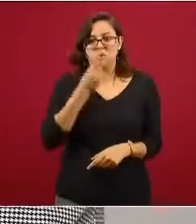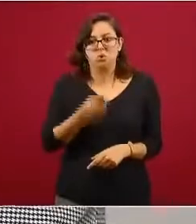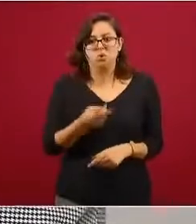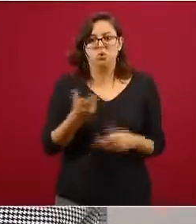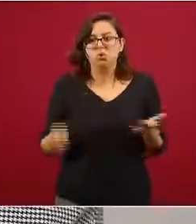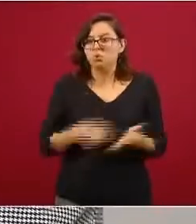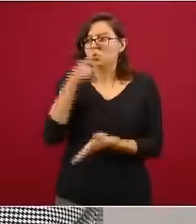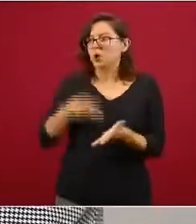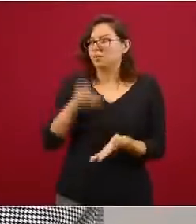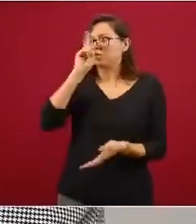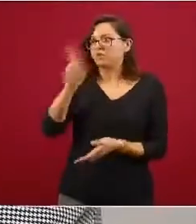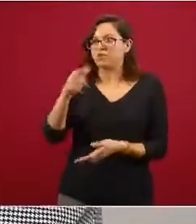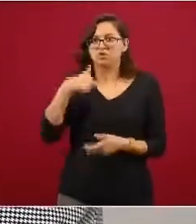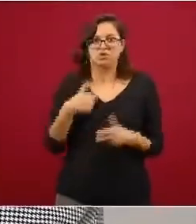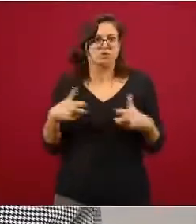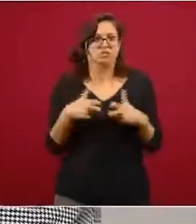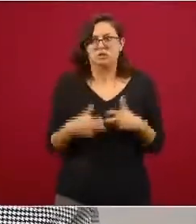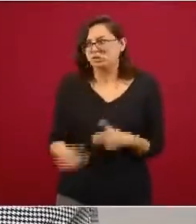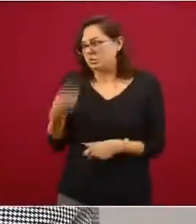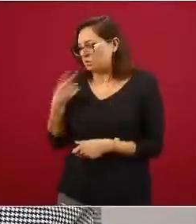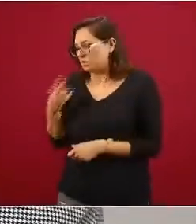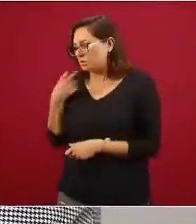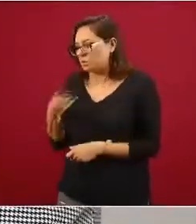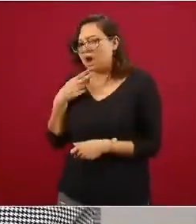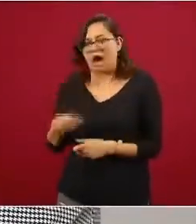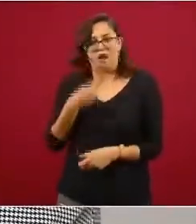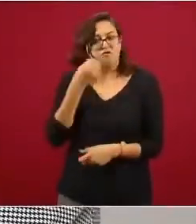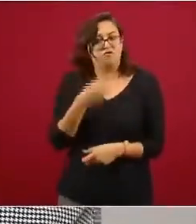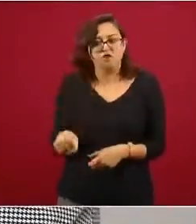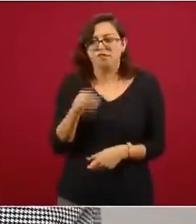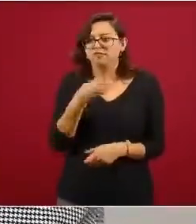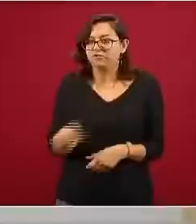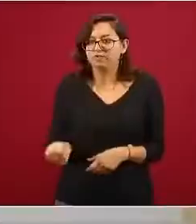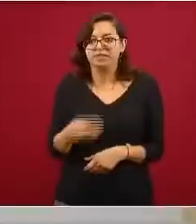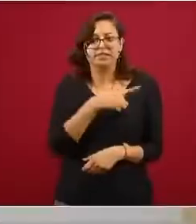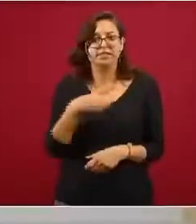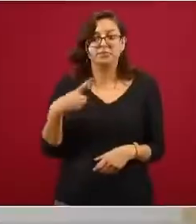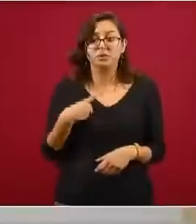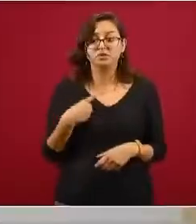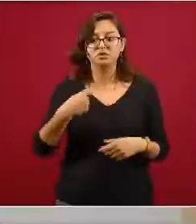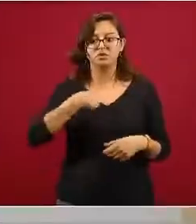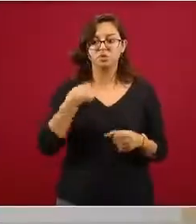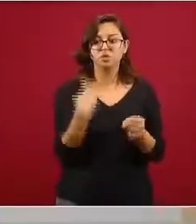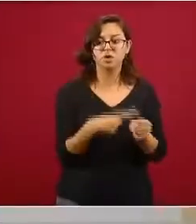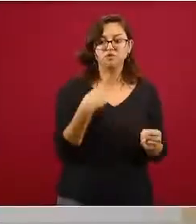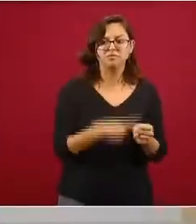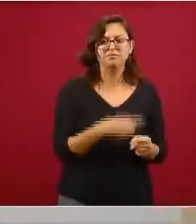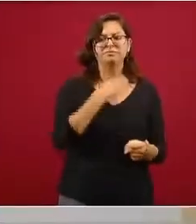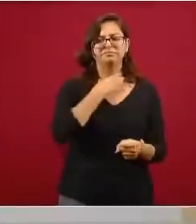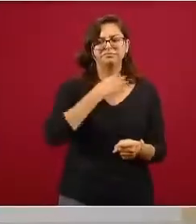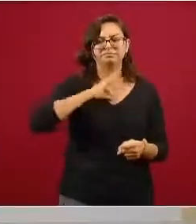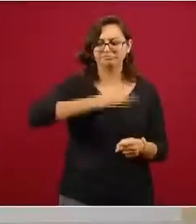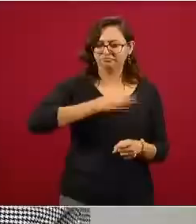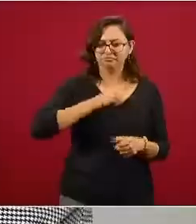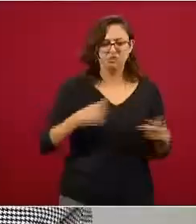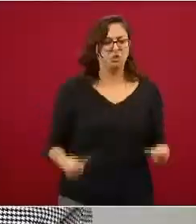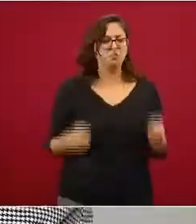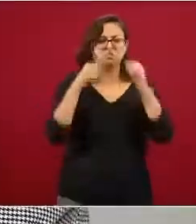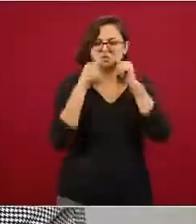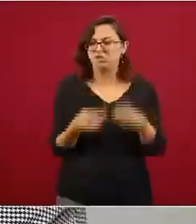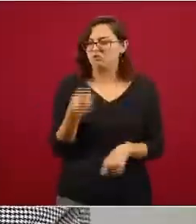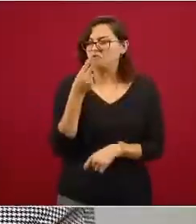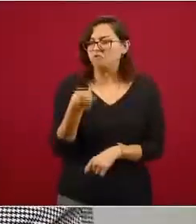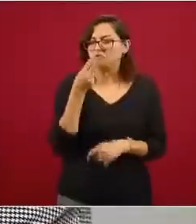lugares en donde está prohibido y si no puedo dejar de fumar aún teniendo una enfermedad como una infección respiratoria